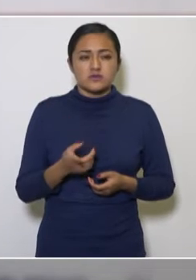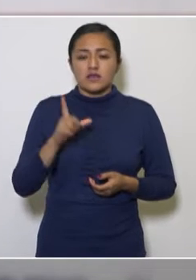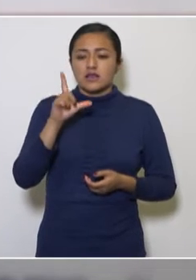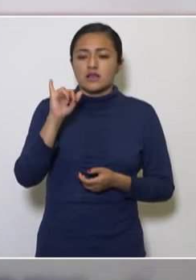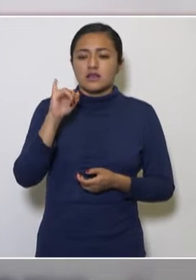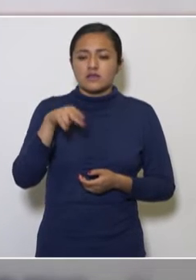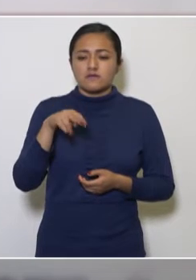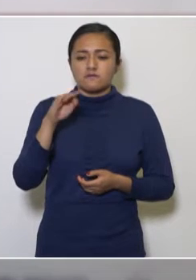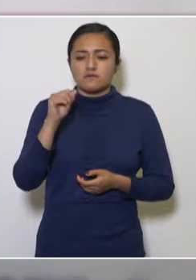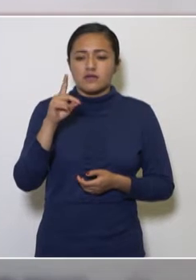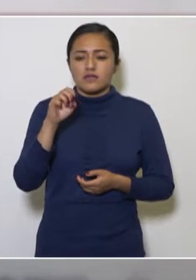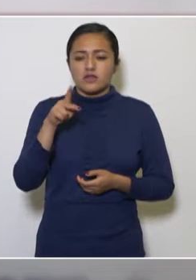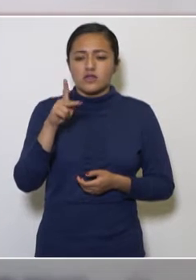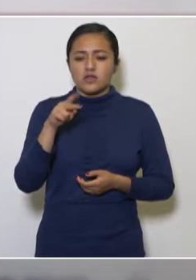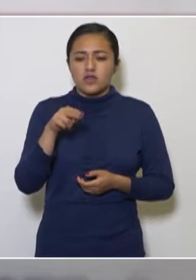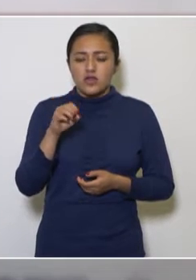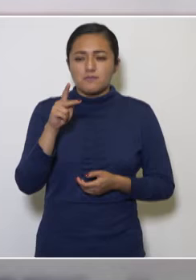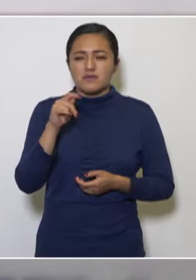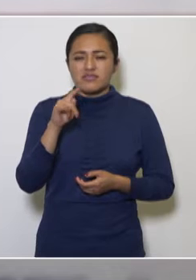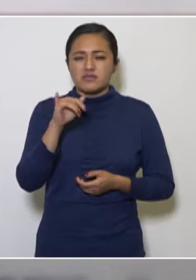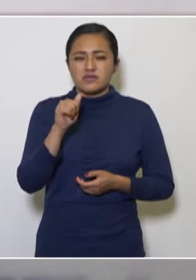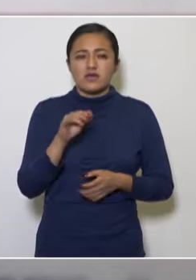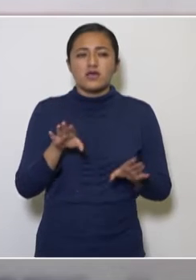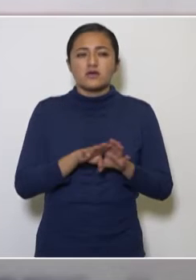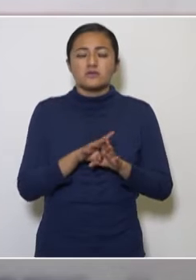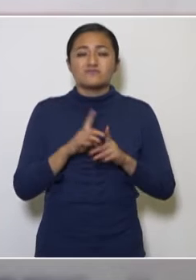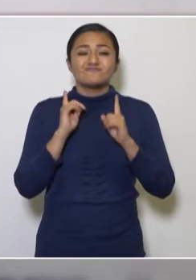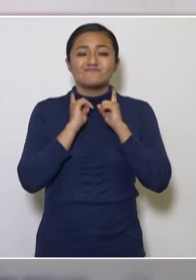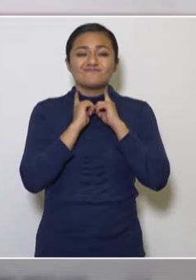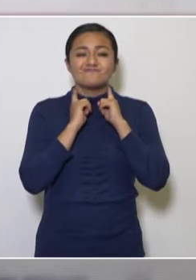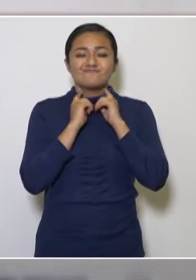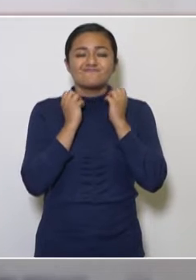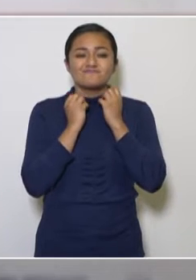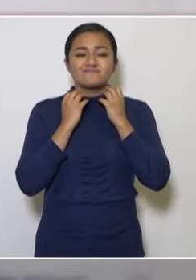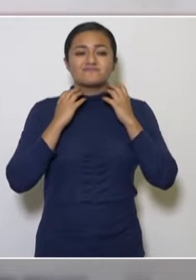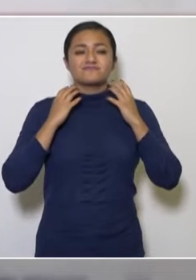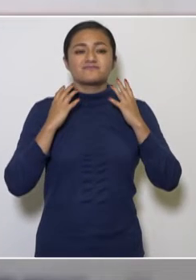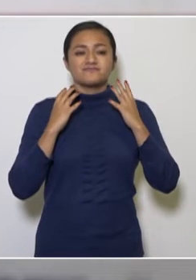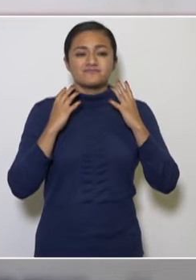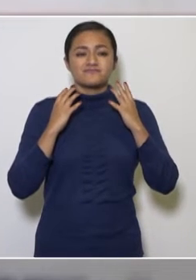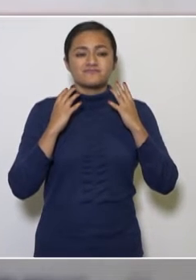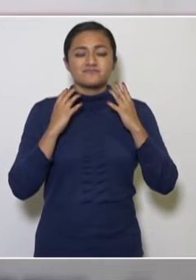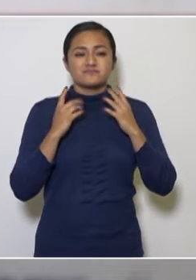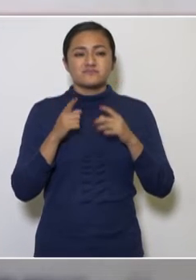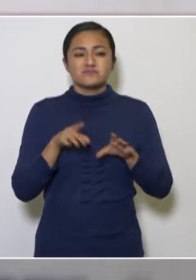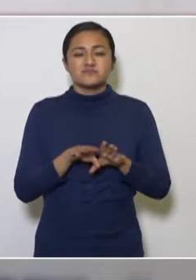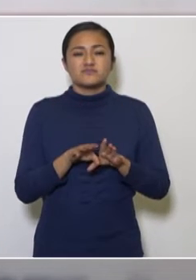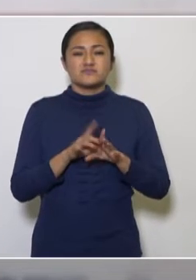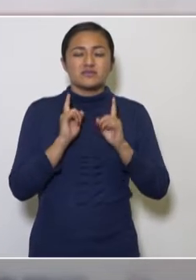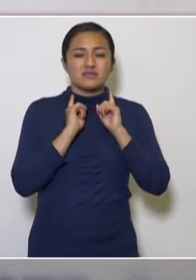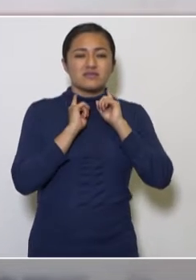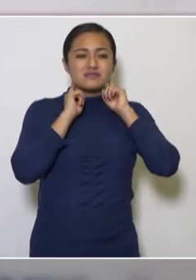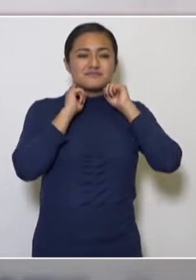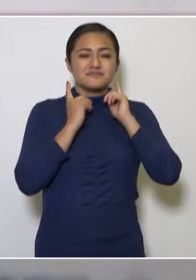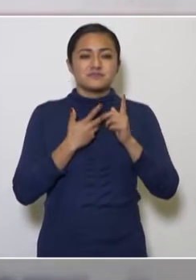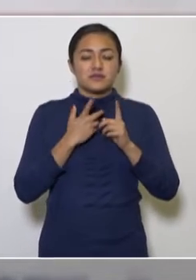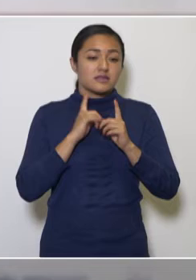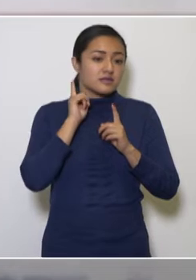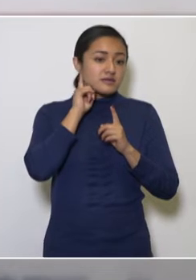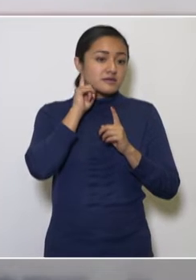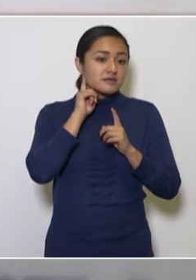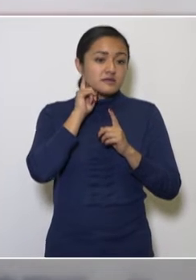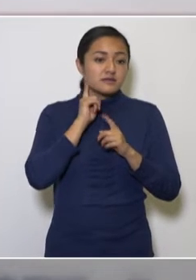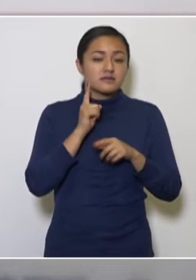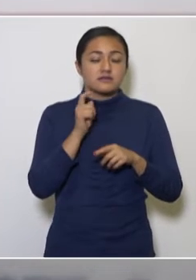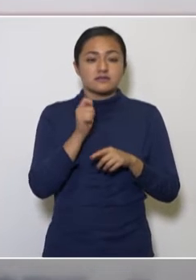linfadenopatía. Esto quiere decir que los ganglios linfáticos se inflaman, generalmente están en el cuello, detrás de las orejitas, en las